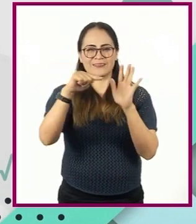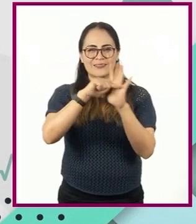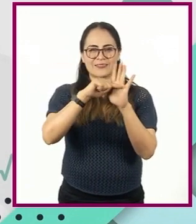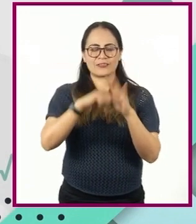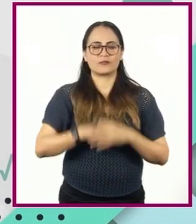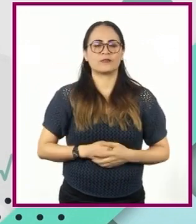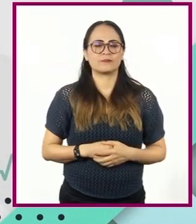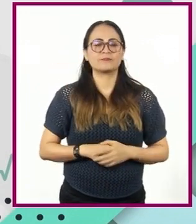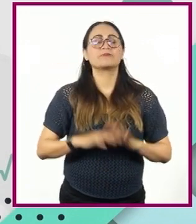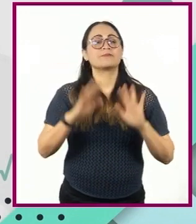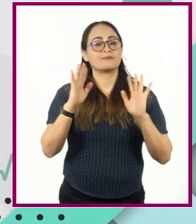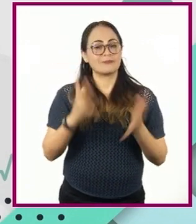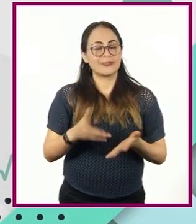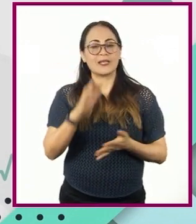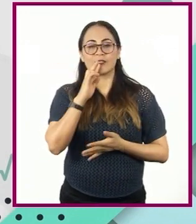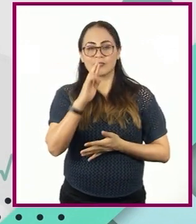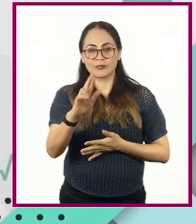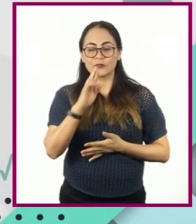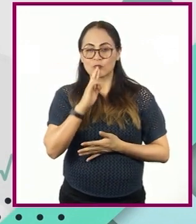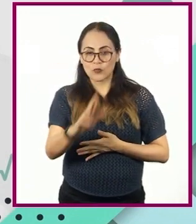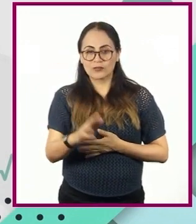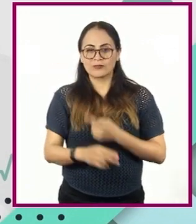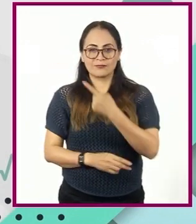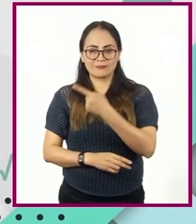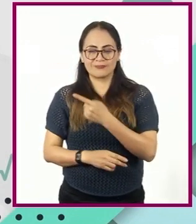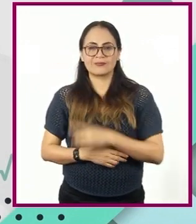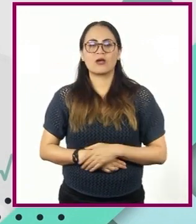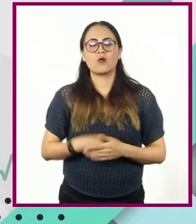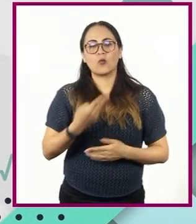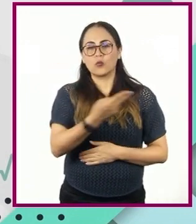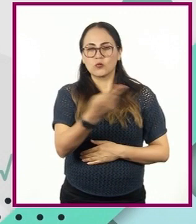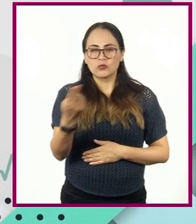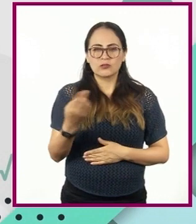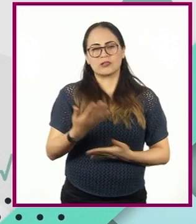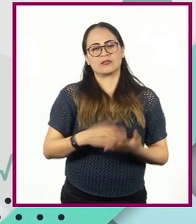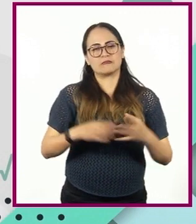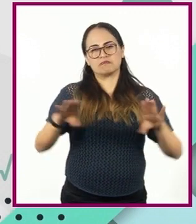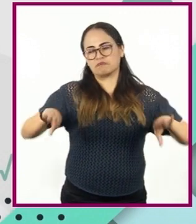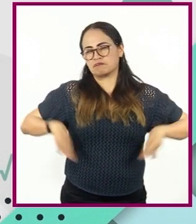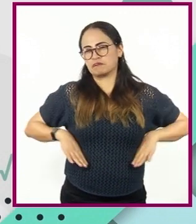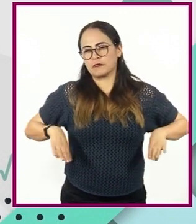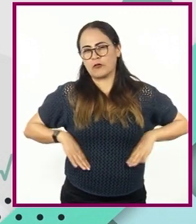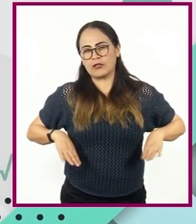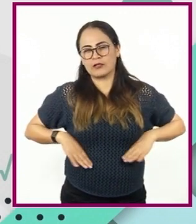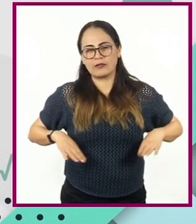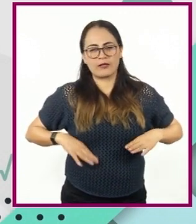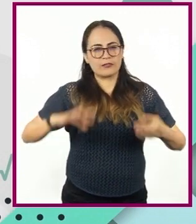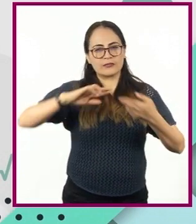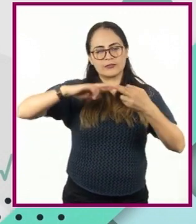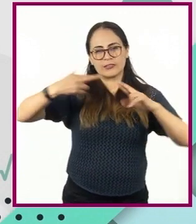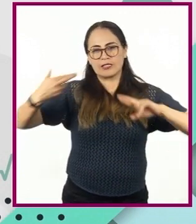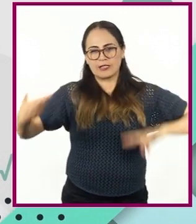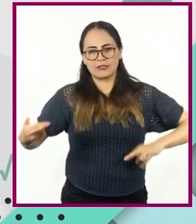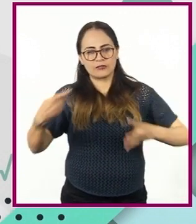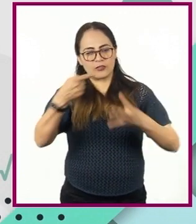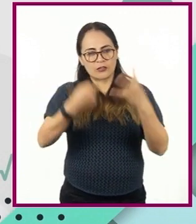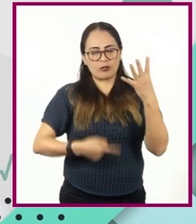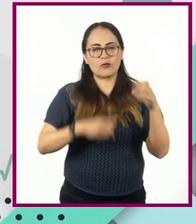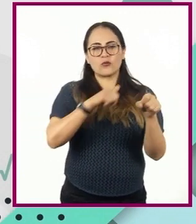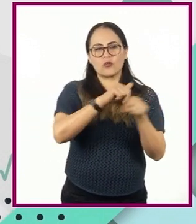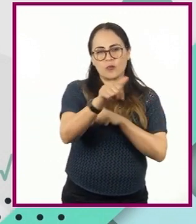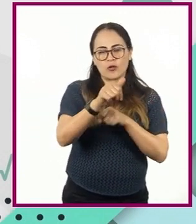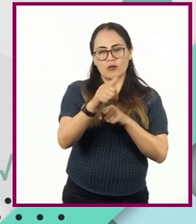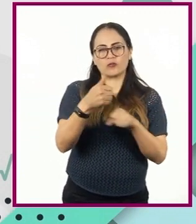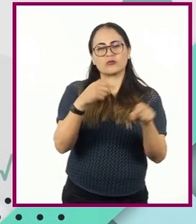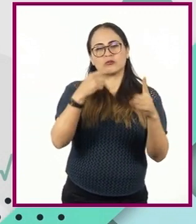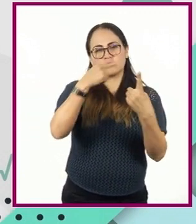las operaciones. Para las y los estudiantes que ya conocían las propiedades y las relaciones entre los números positivos